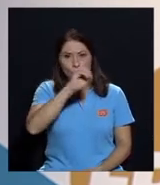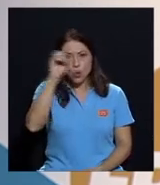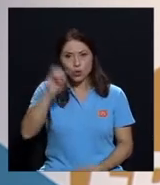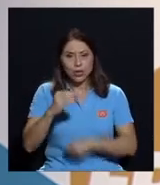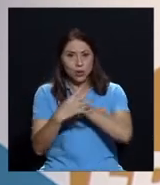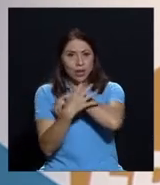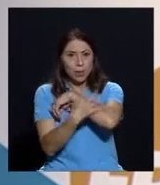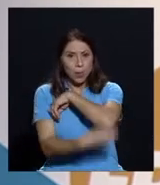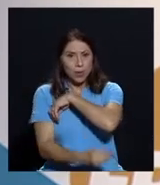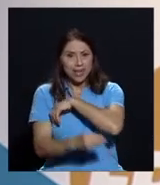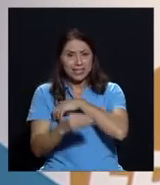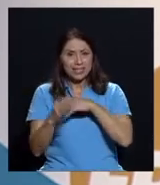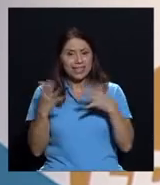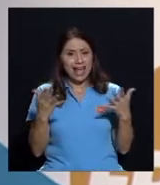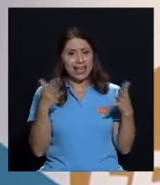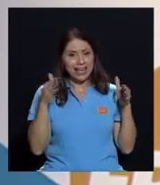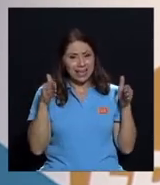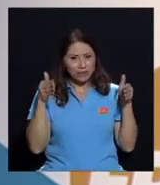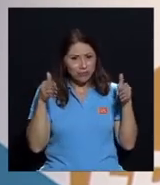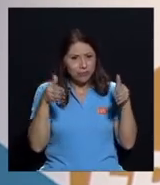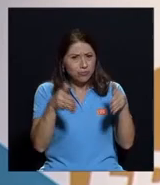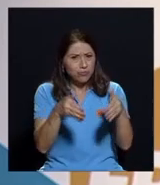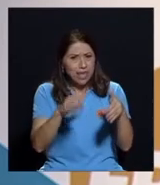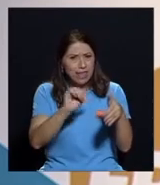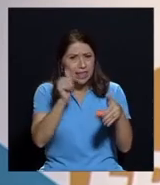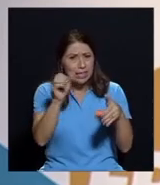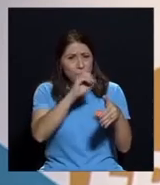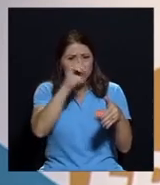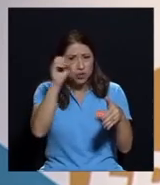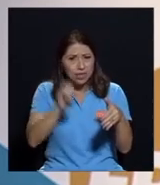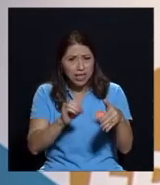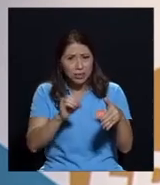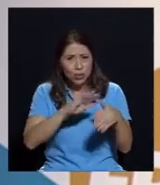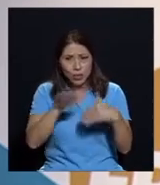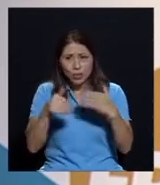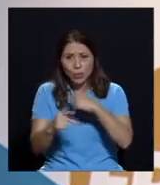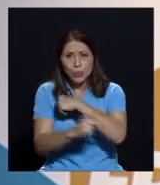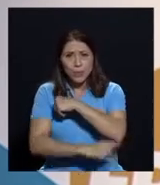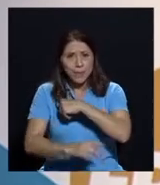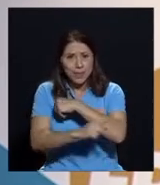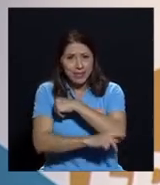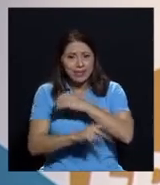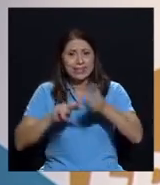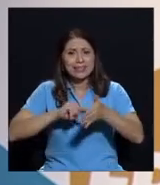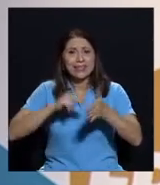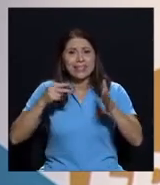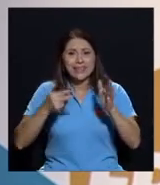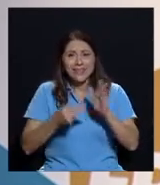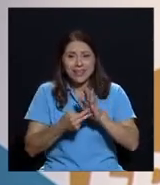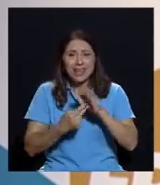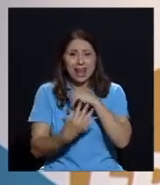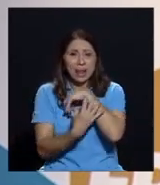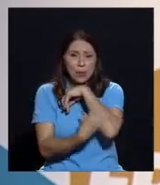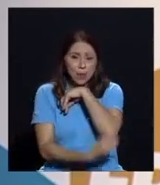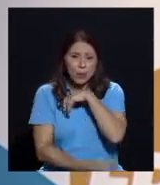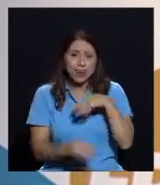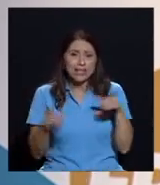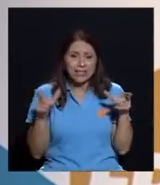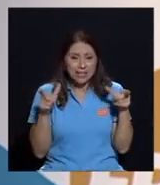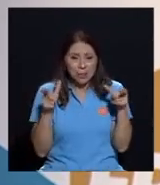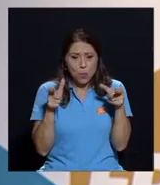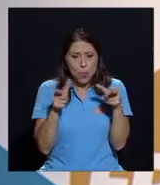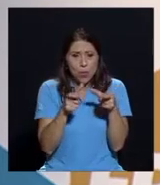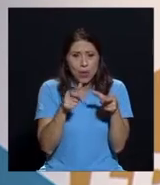se confina en menos de eso no me quedo con un 10 por ciento del territorio nacional es decir es muy acumulado donde están en sus nichos